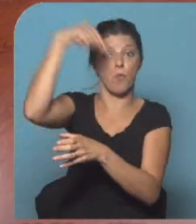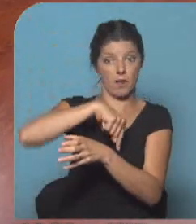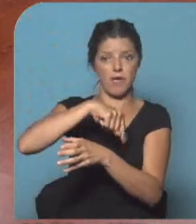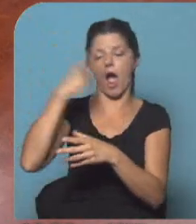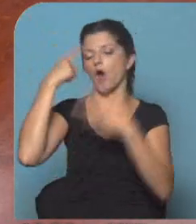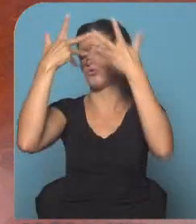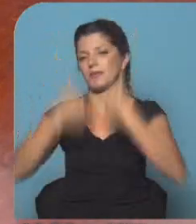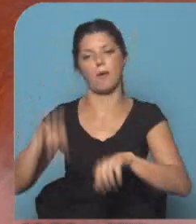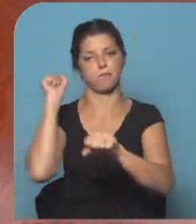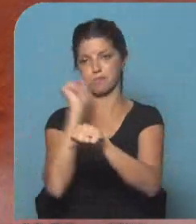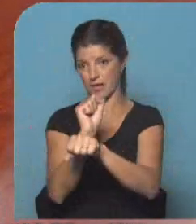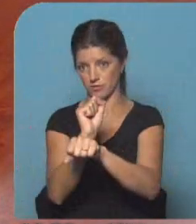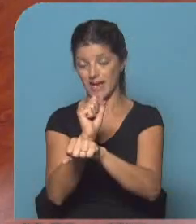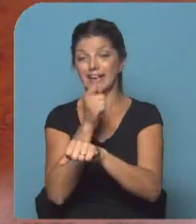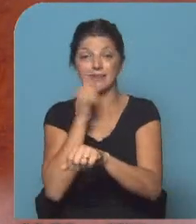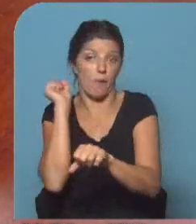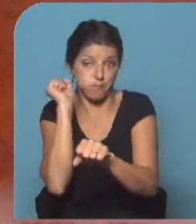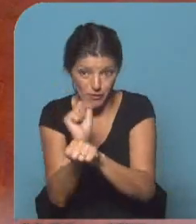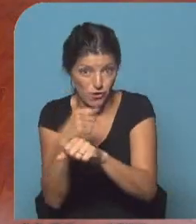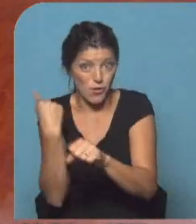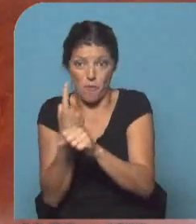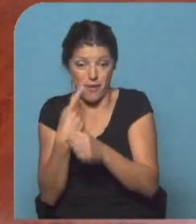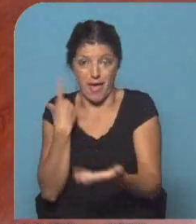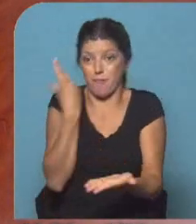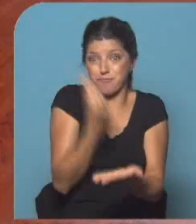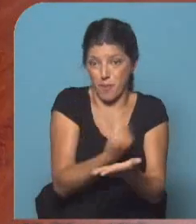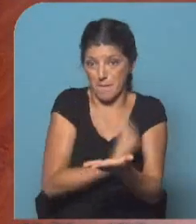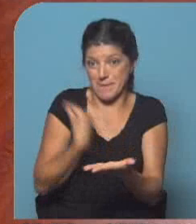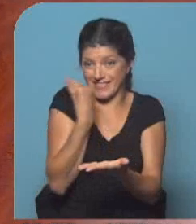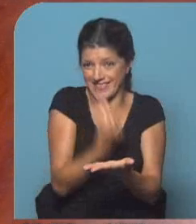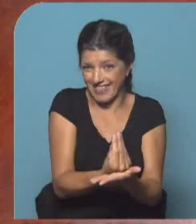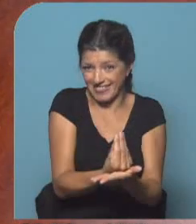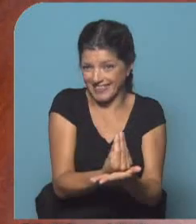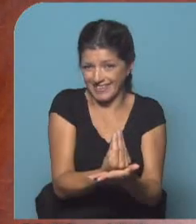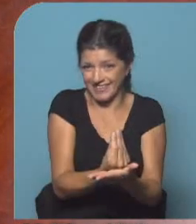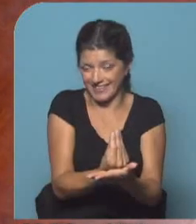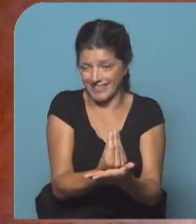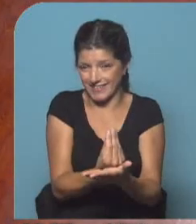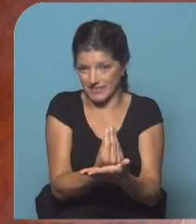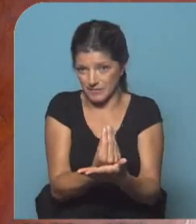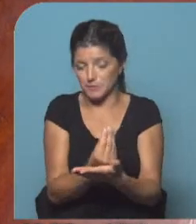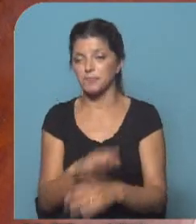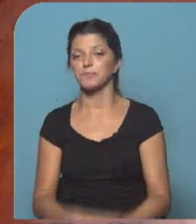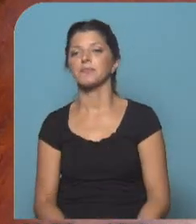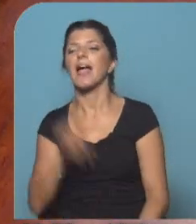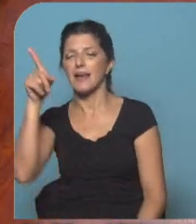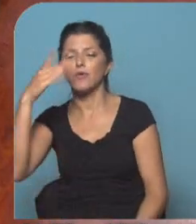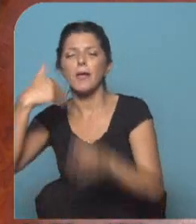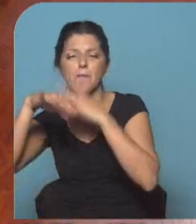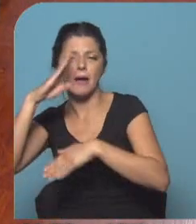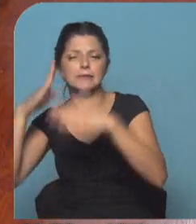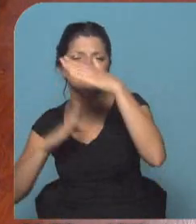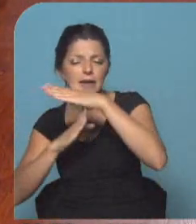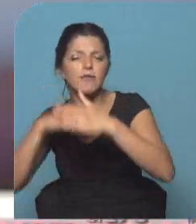Si es apresado, no va a poder ejercer el cargo, aunque no se lo van a quitar aquello que fue elegido. Él fue la fuerza de los independentistas